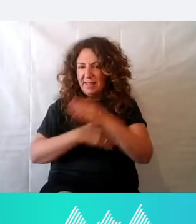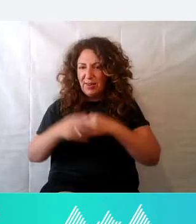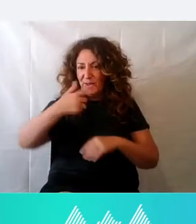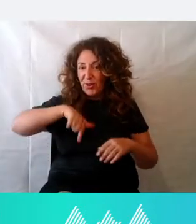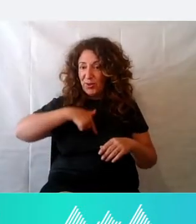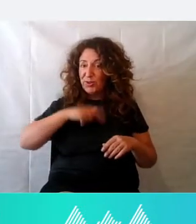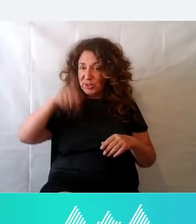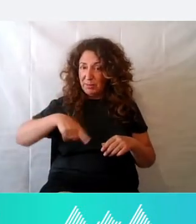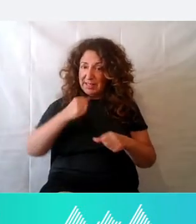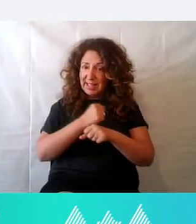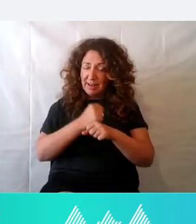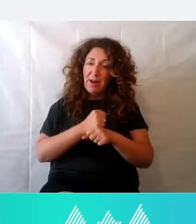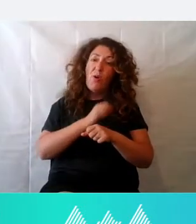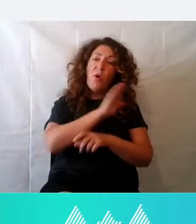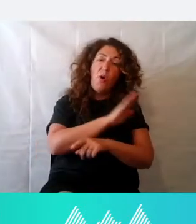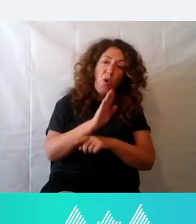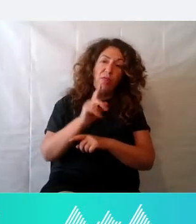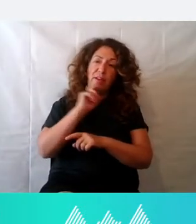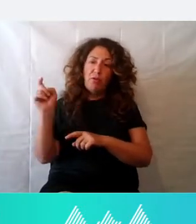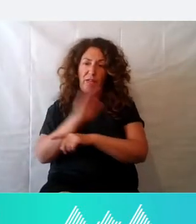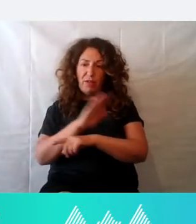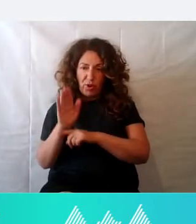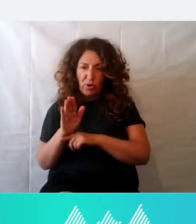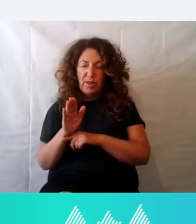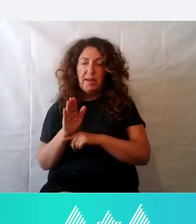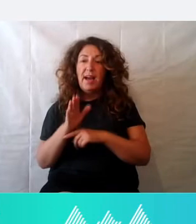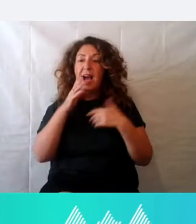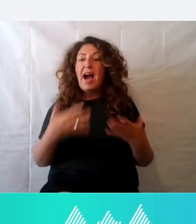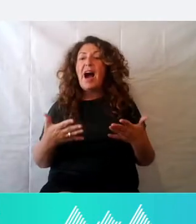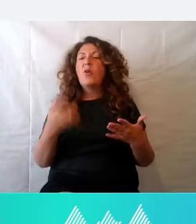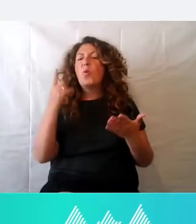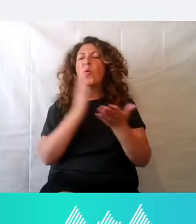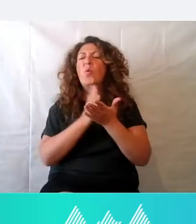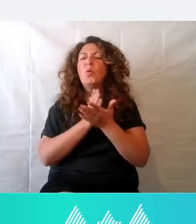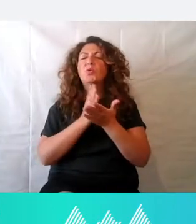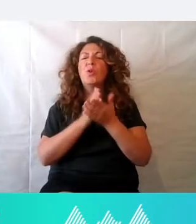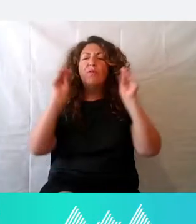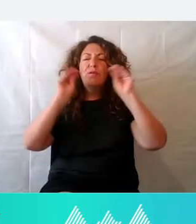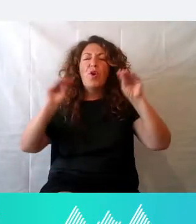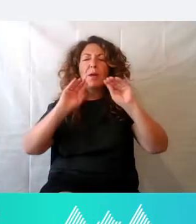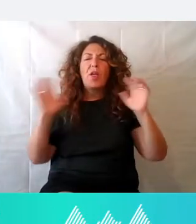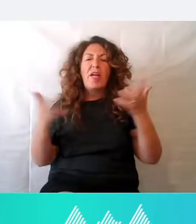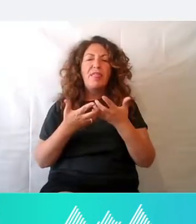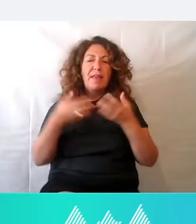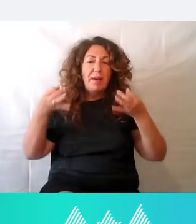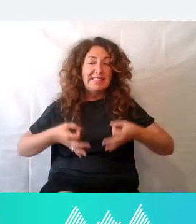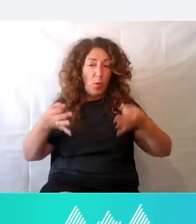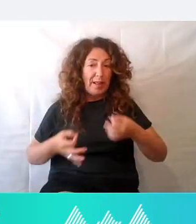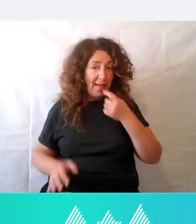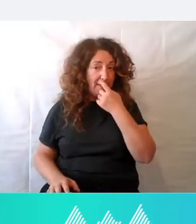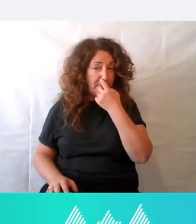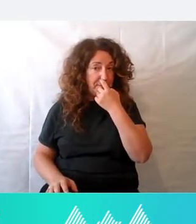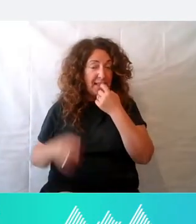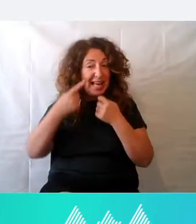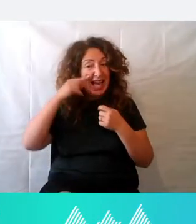con un cid y fundación once por ejemplo en tenemos ahora en marcha un curso de formación en ciberseguridad en expertos en ciberseguridad con certificación